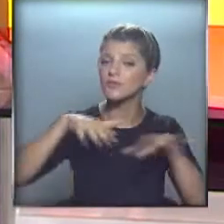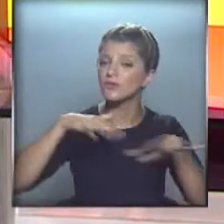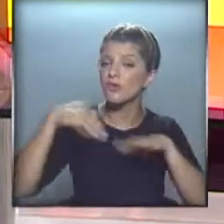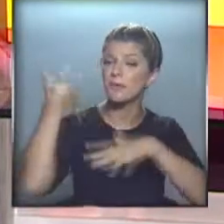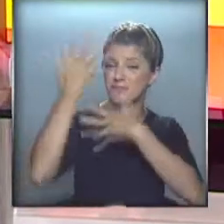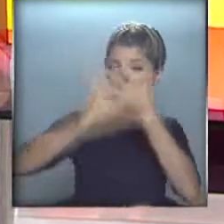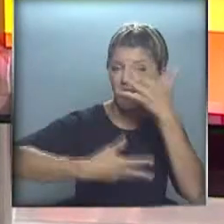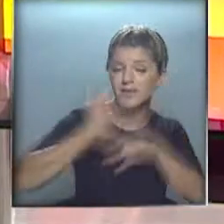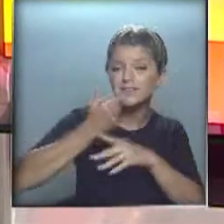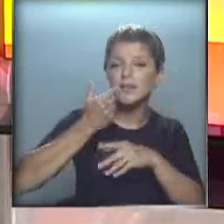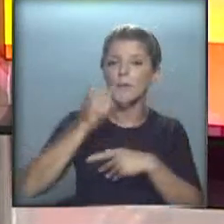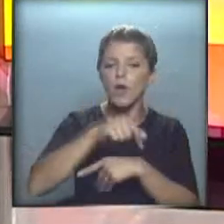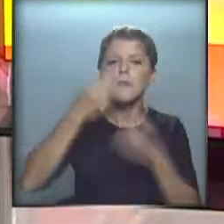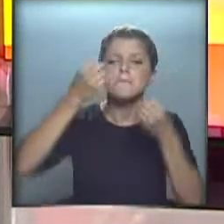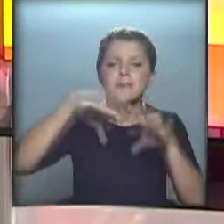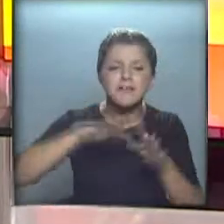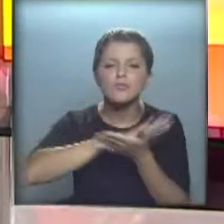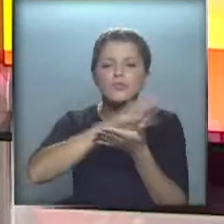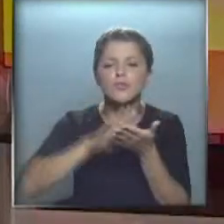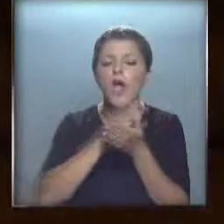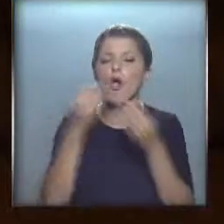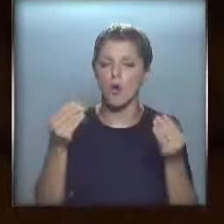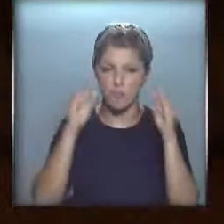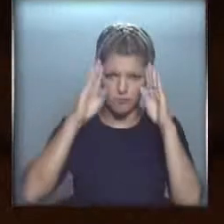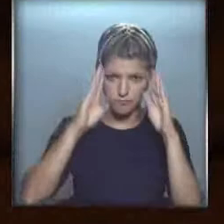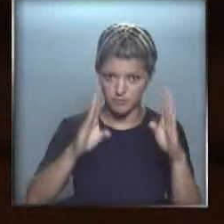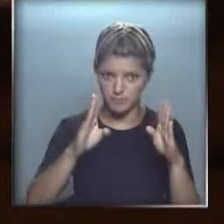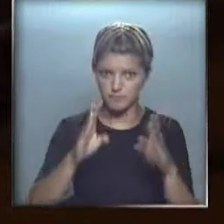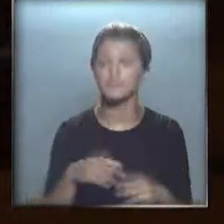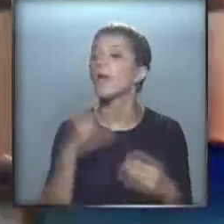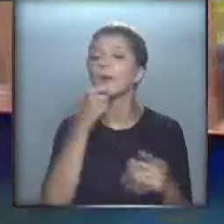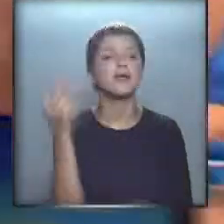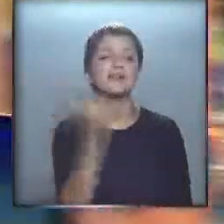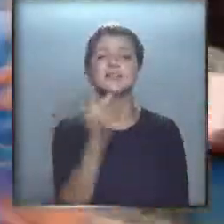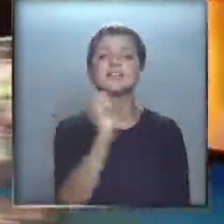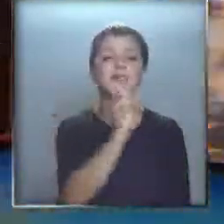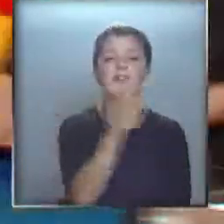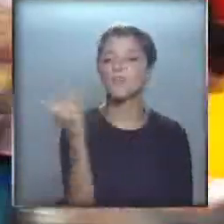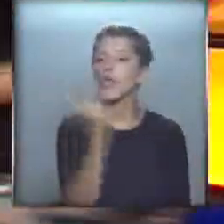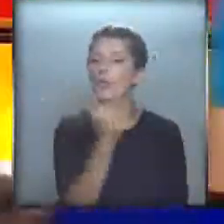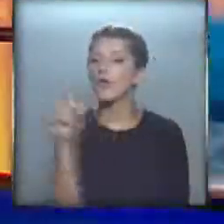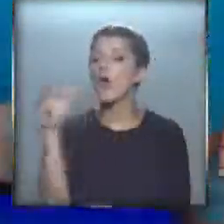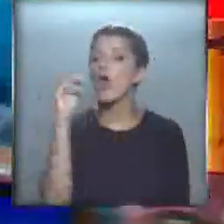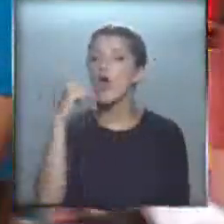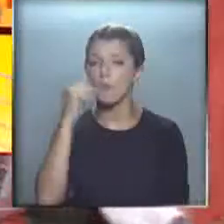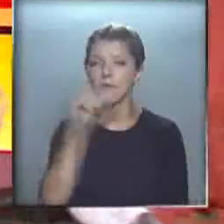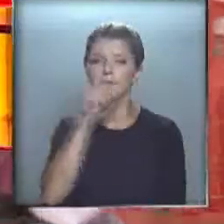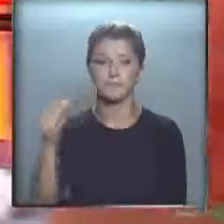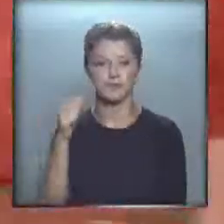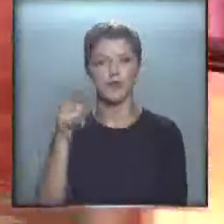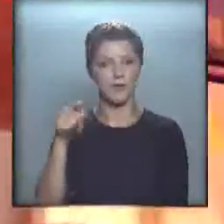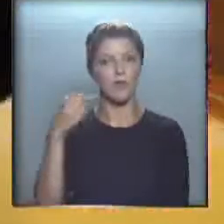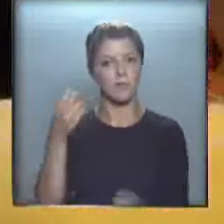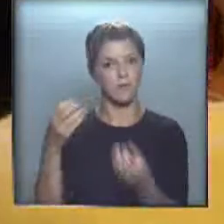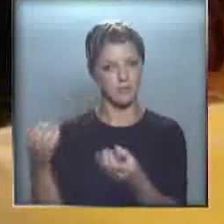dónde? ¿Cómo piensan ustedes que se podría trabajar este tema? A ver, ¿con quién voy? 3236, ¿quién se anima? Caballeros, micrófono en mano, direccional, acuérdense que